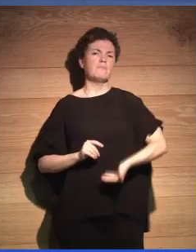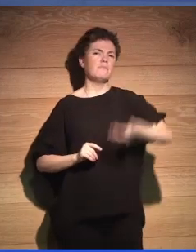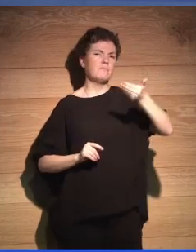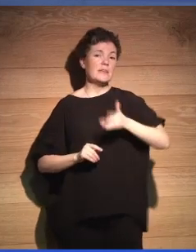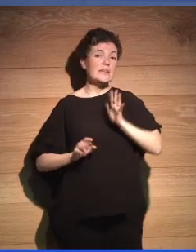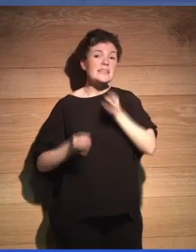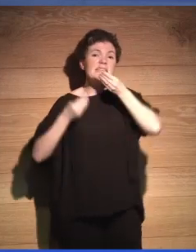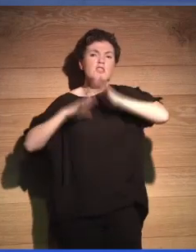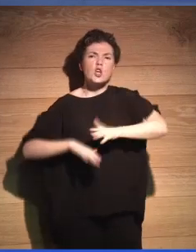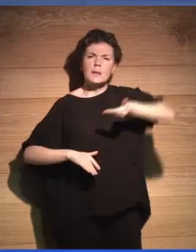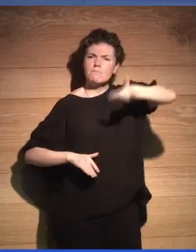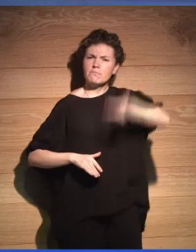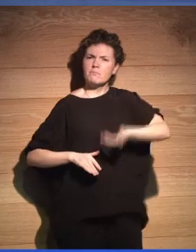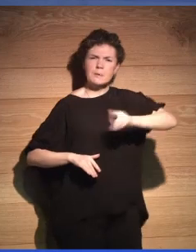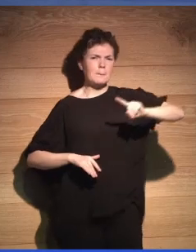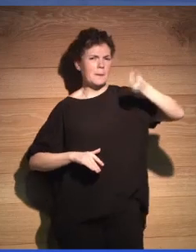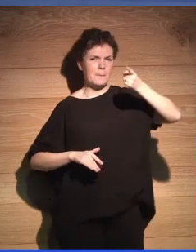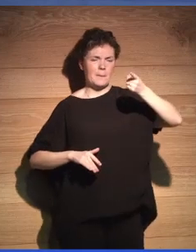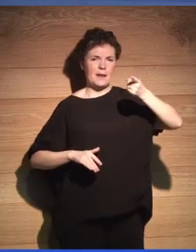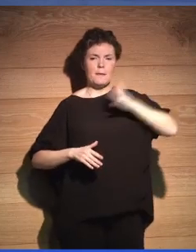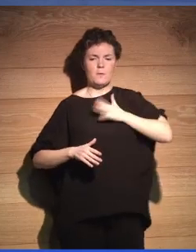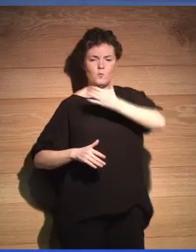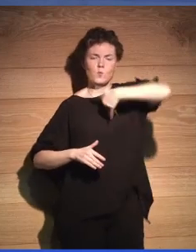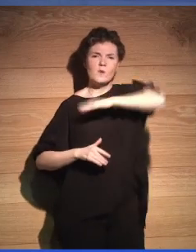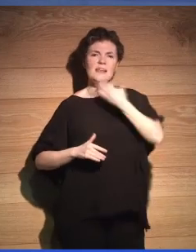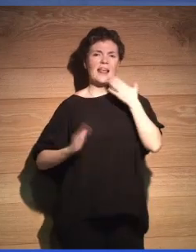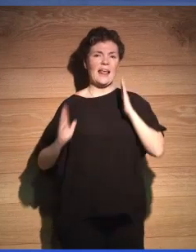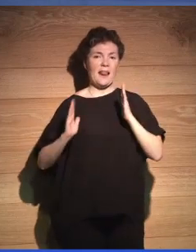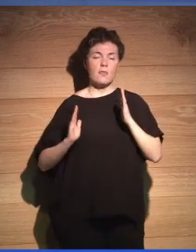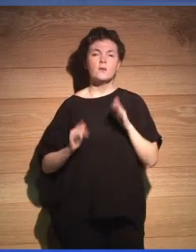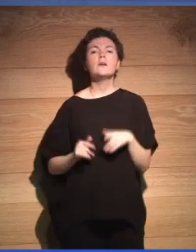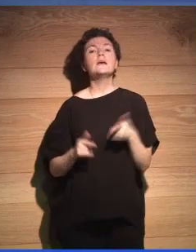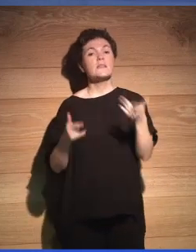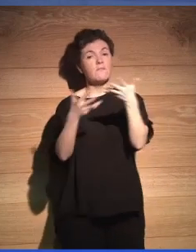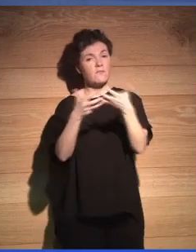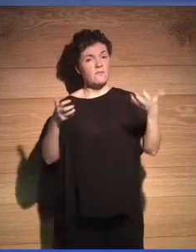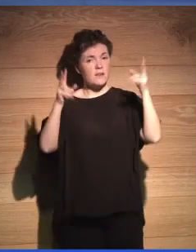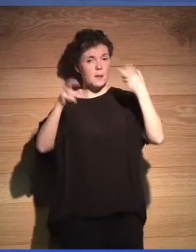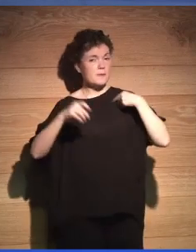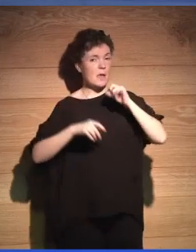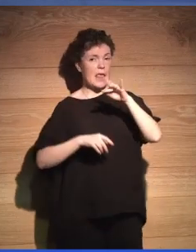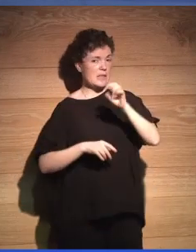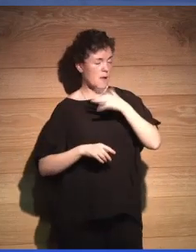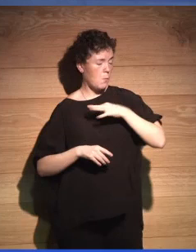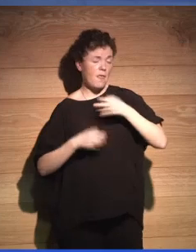la historia más importante de nuestra generación». Y palabras que podrían ser de la misma